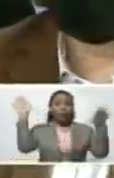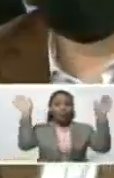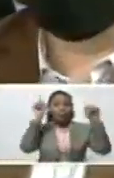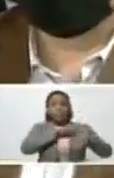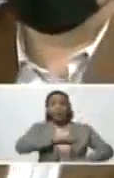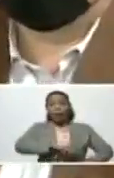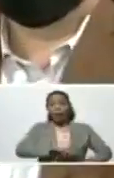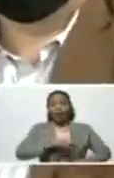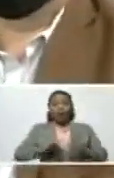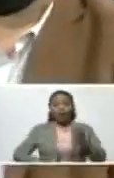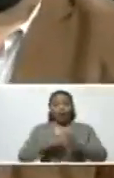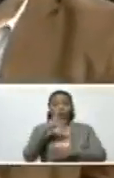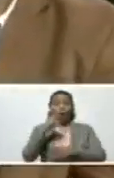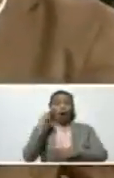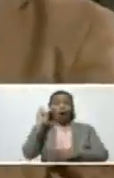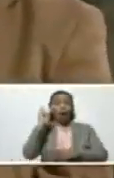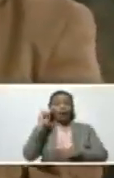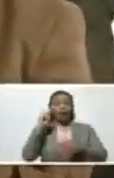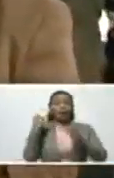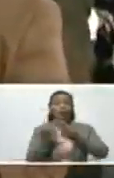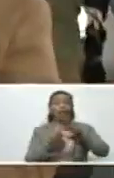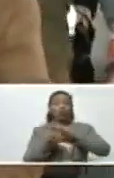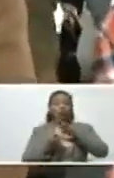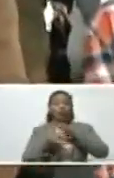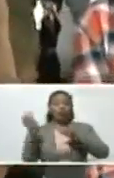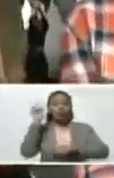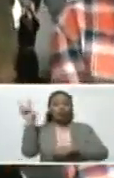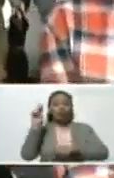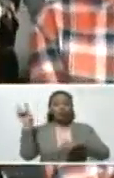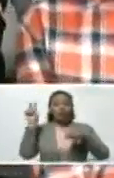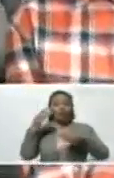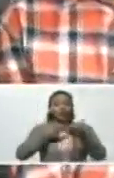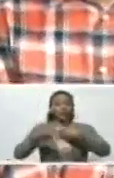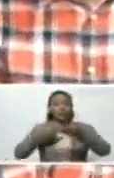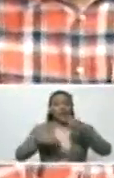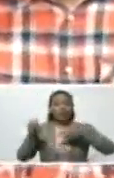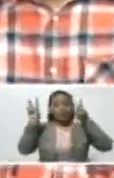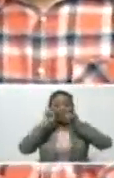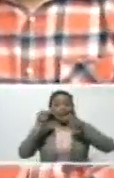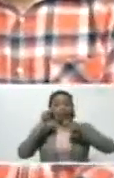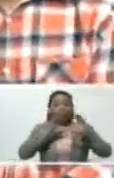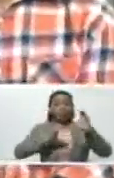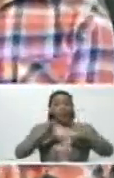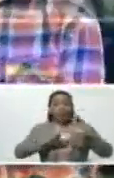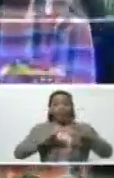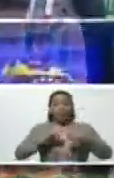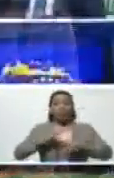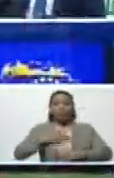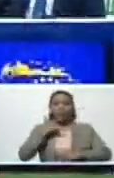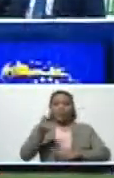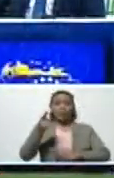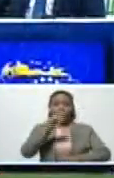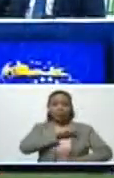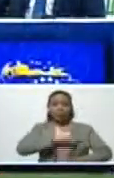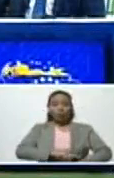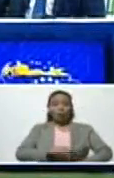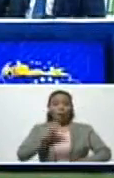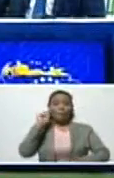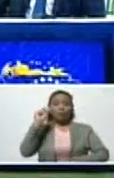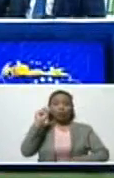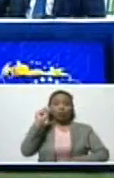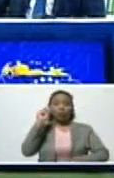el Instituto Venezolano de Investigaciones Científicas y podemos decir de Marcos Pérez Jiménez, punto a